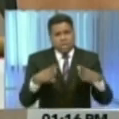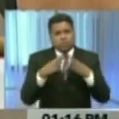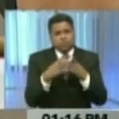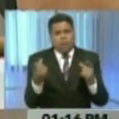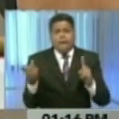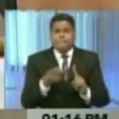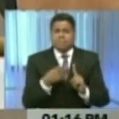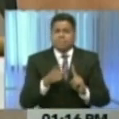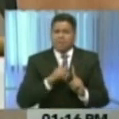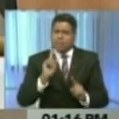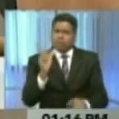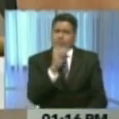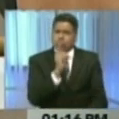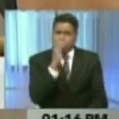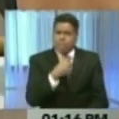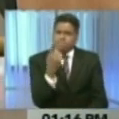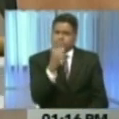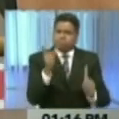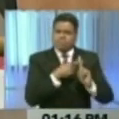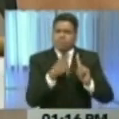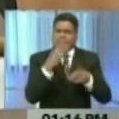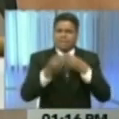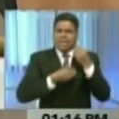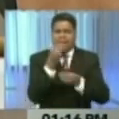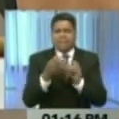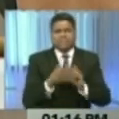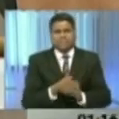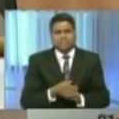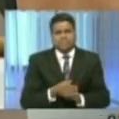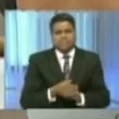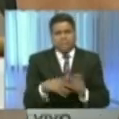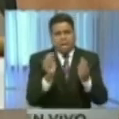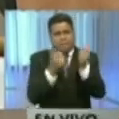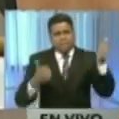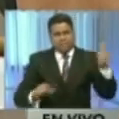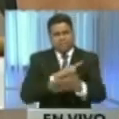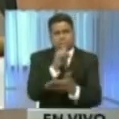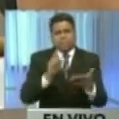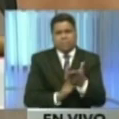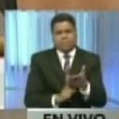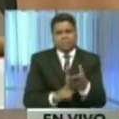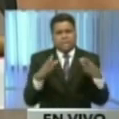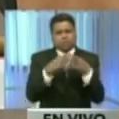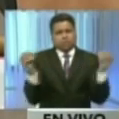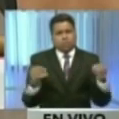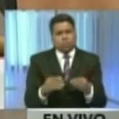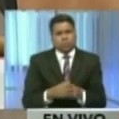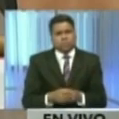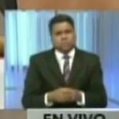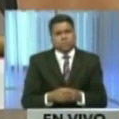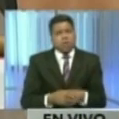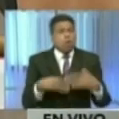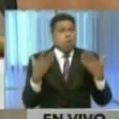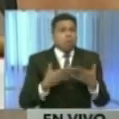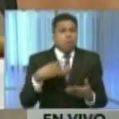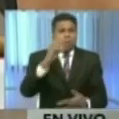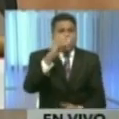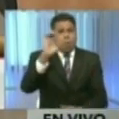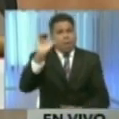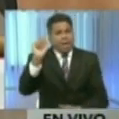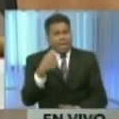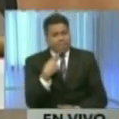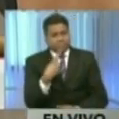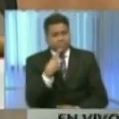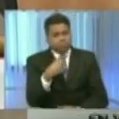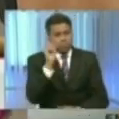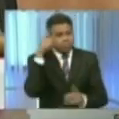la primera vez que se hace, se ha hablado ya de apartarse completamente de este organismo. ¿Cuál es el derrotero de la OEA según